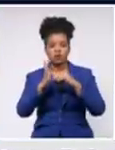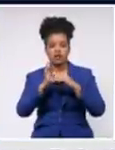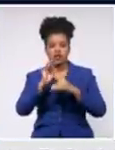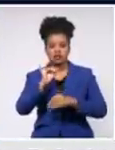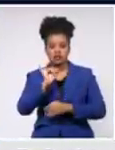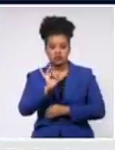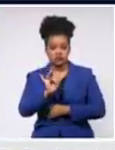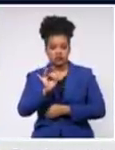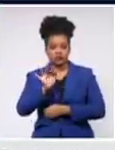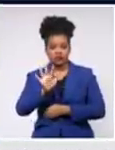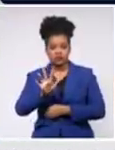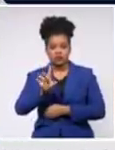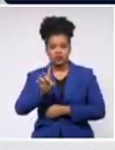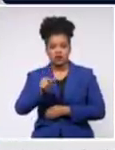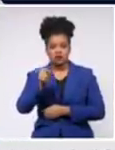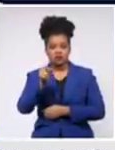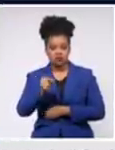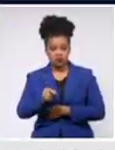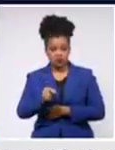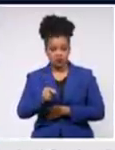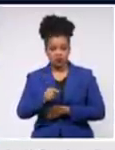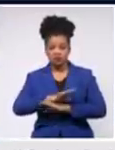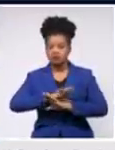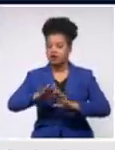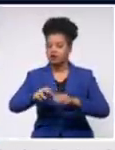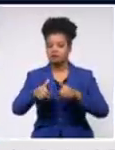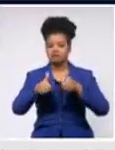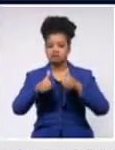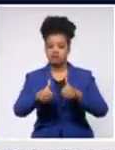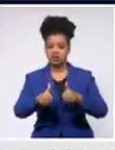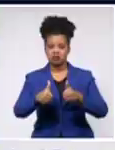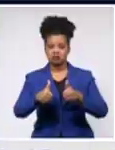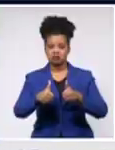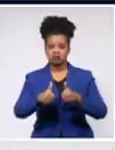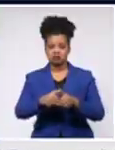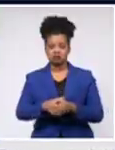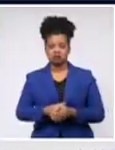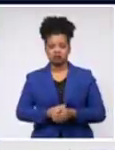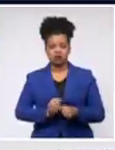4.751 pacientes recuperados. Es el